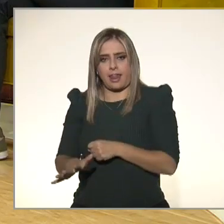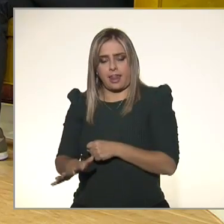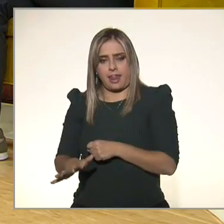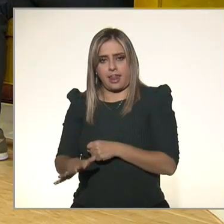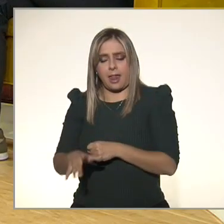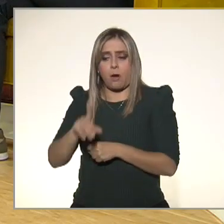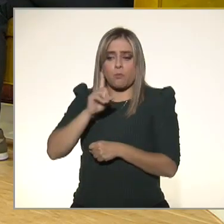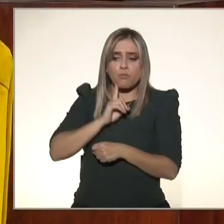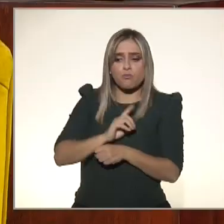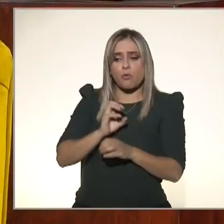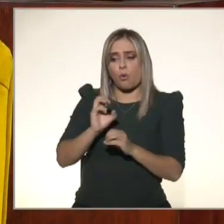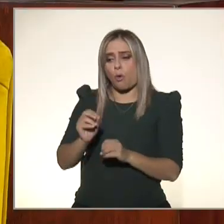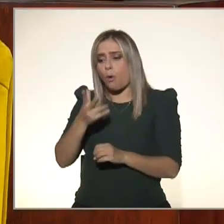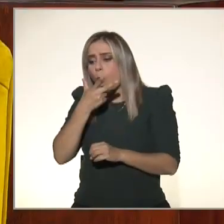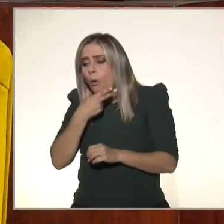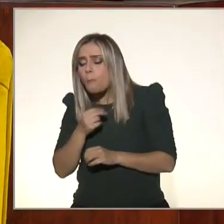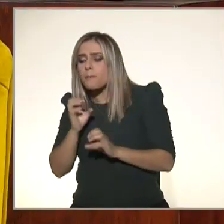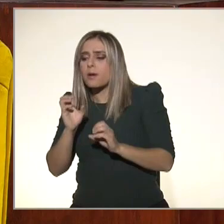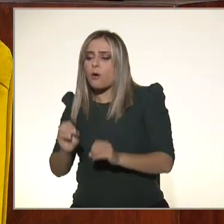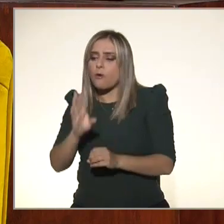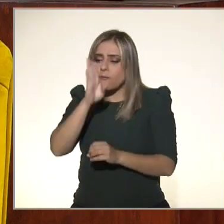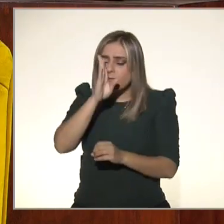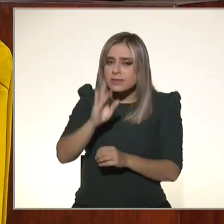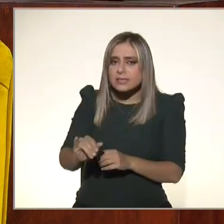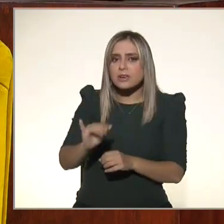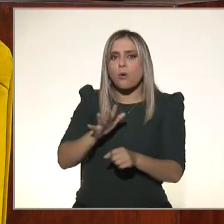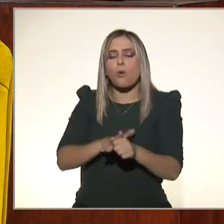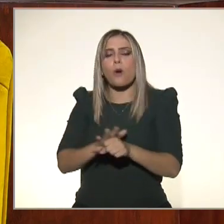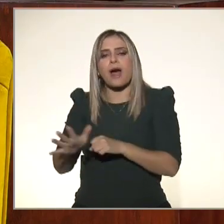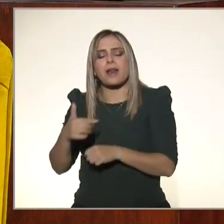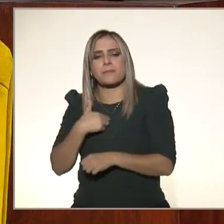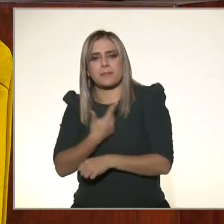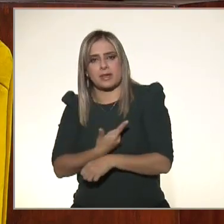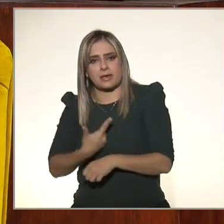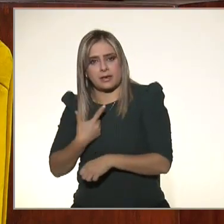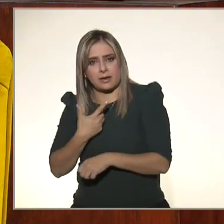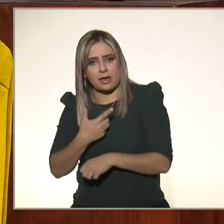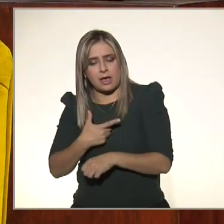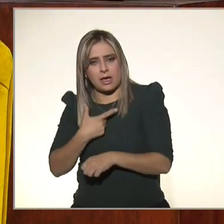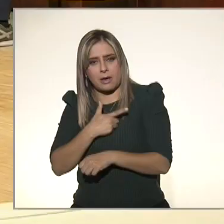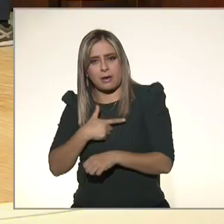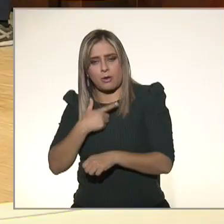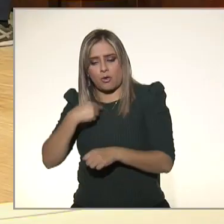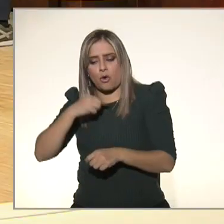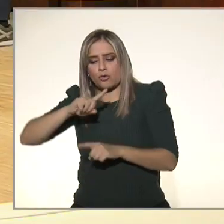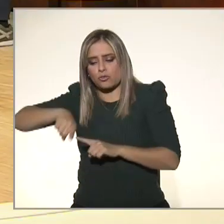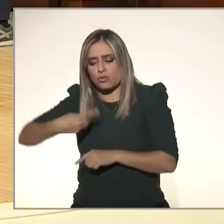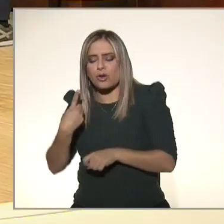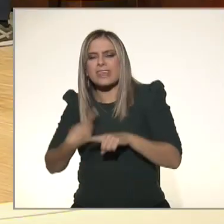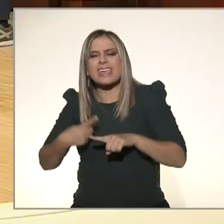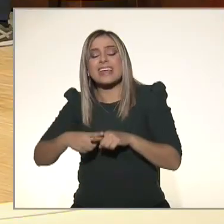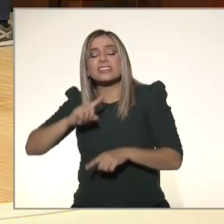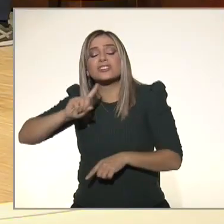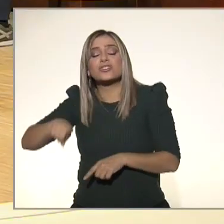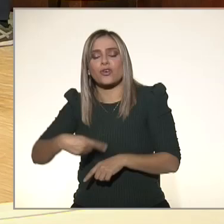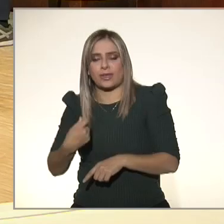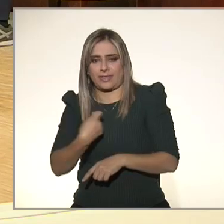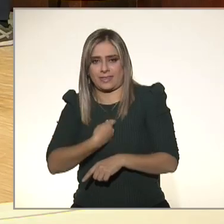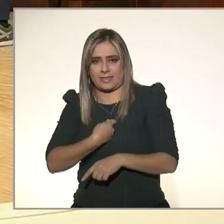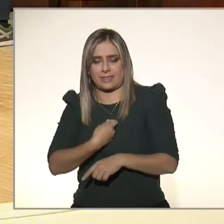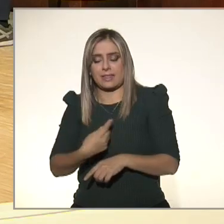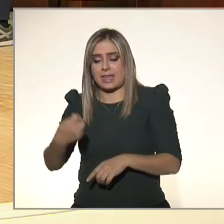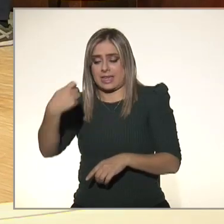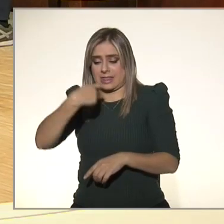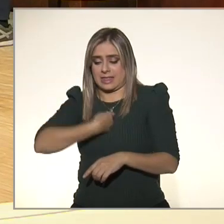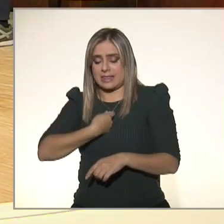se corresponde con el sexo asignado al nacer. Es decir, vamos a decirlo en esto, en otras palabras, que sea más fácil, la identidad es cómo